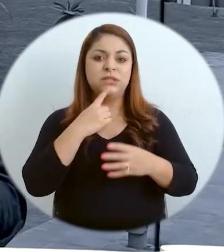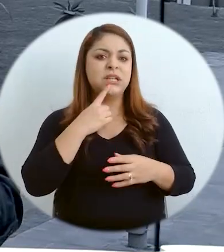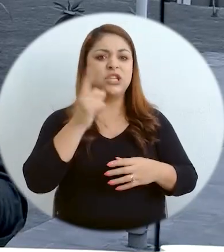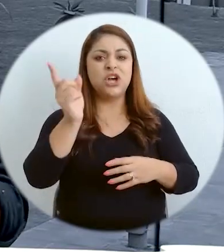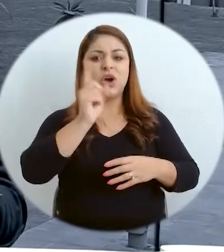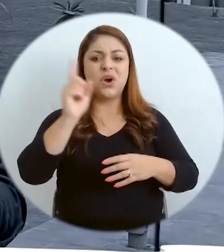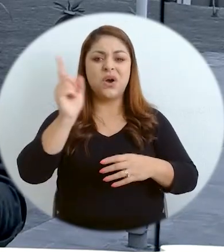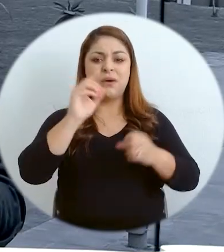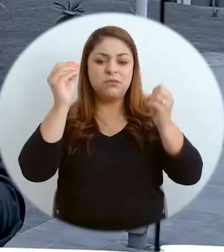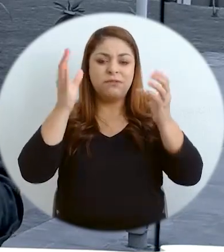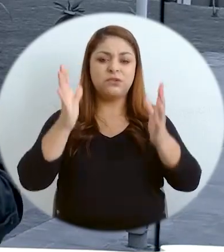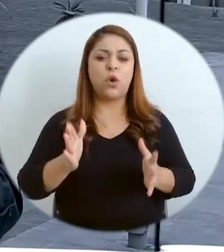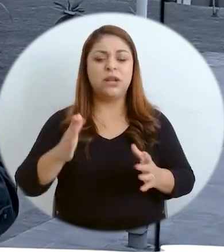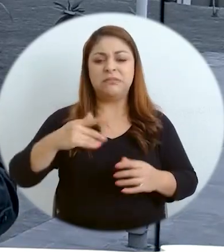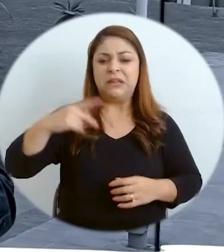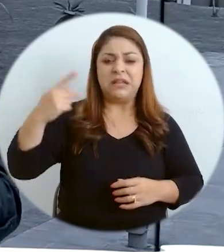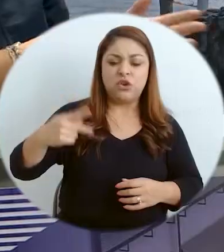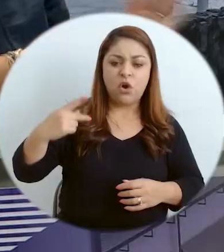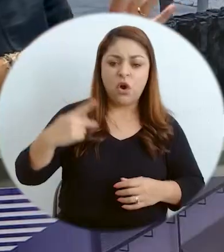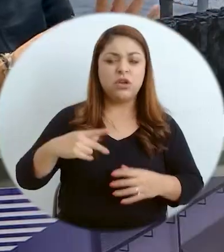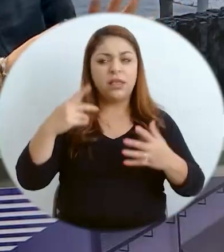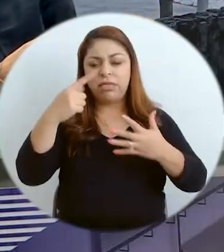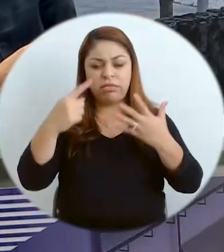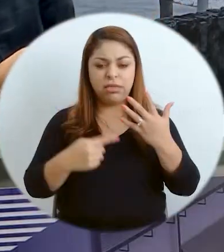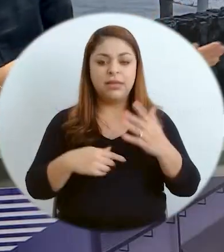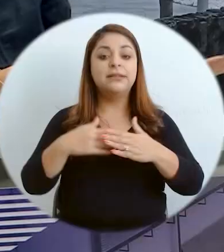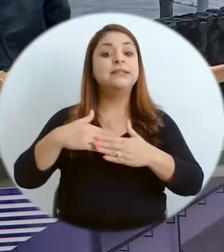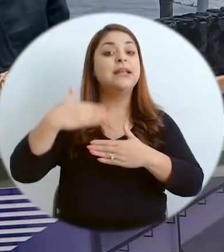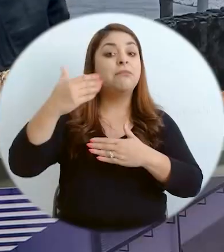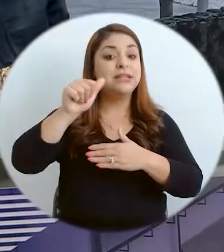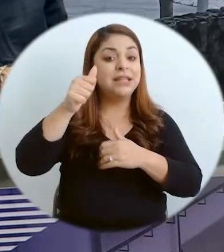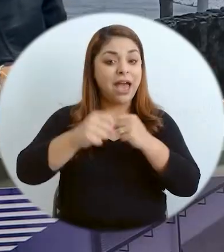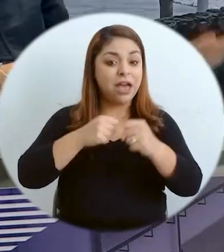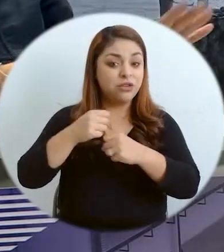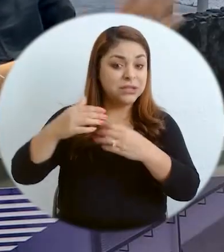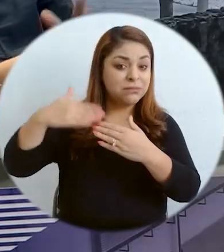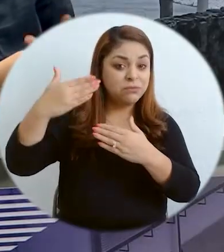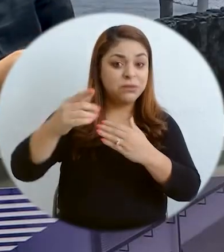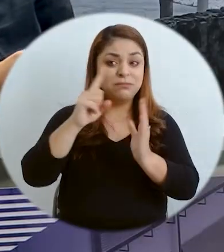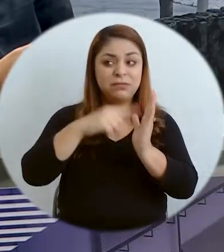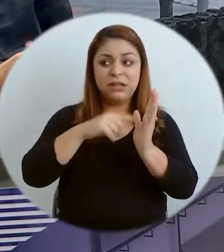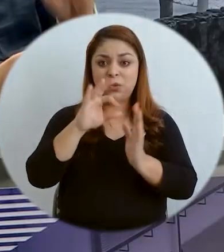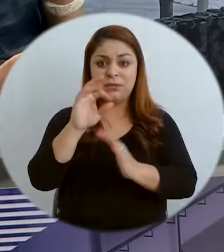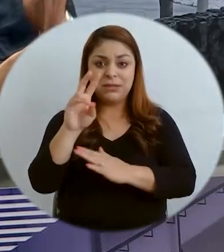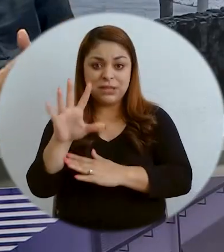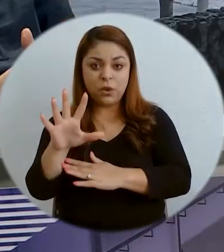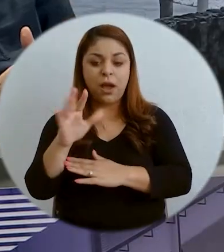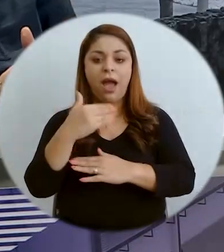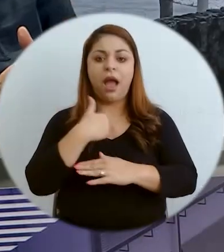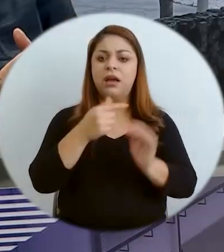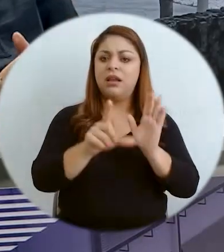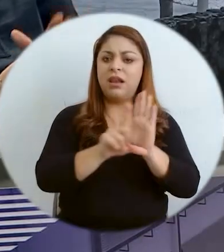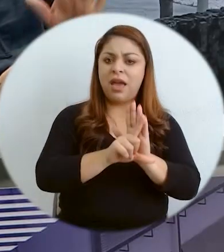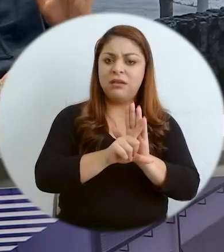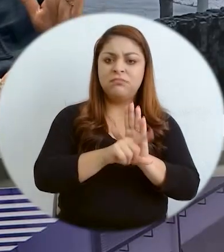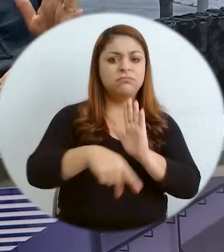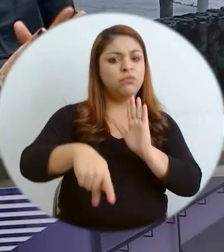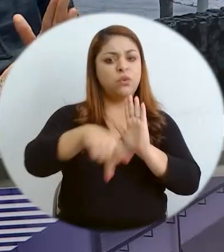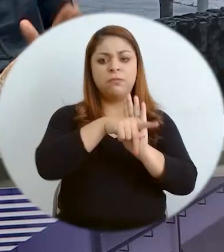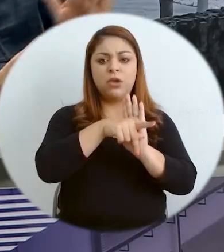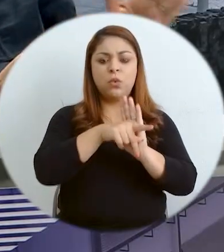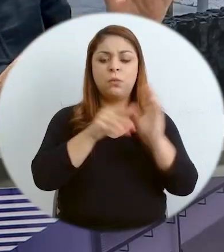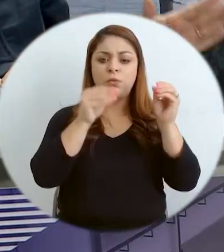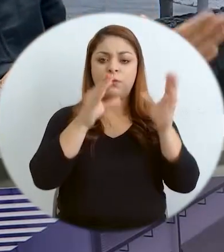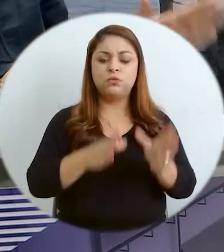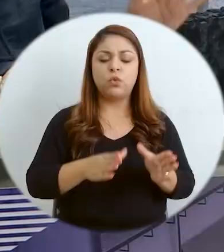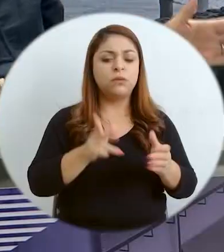docentes. Menos de 10 años después, en 1925, se establece una ley que prohibía a